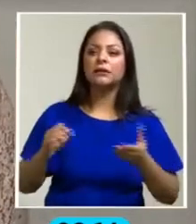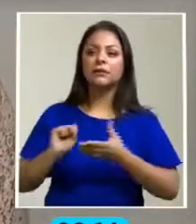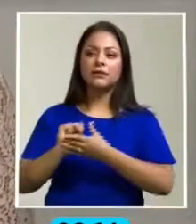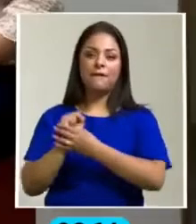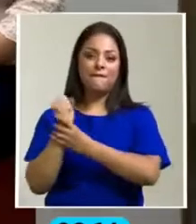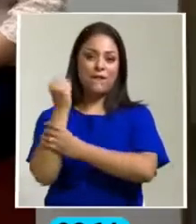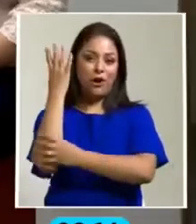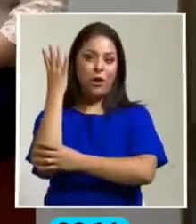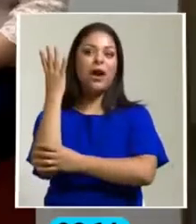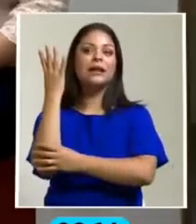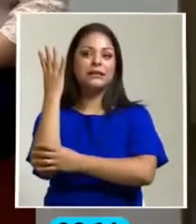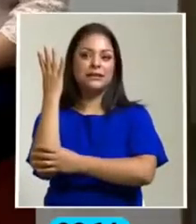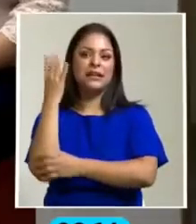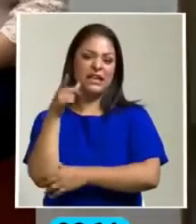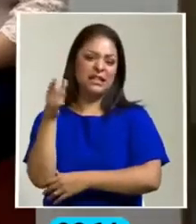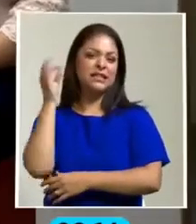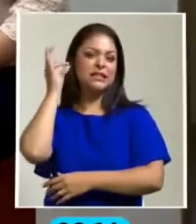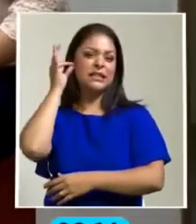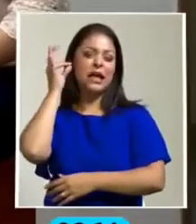esas chicas de la moda olían